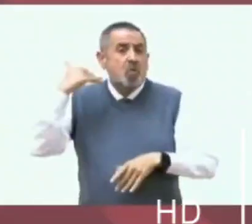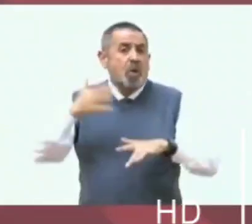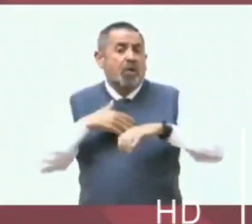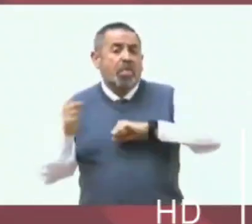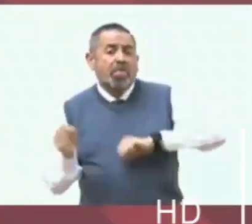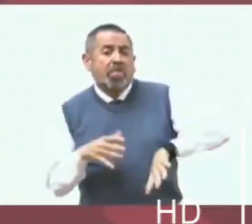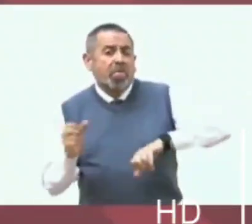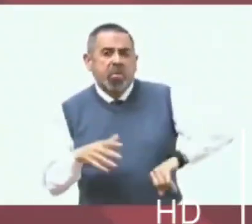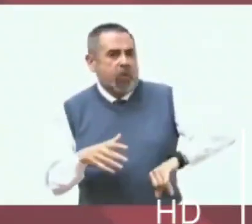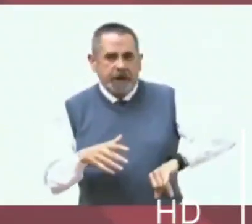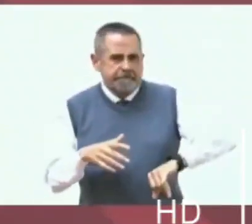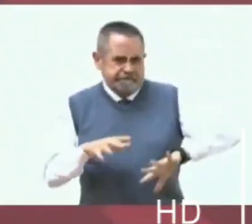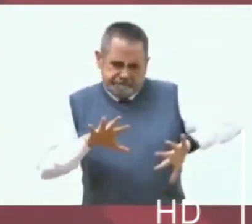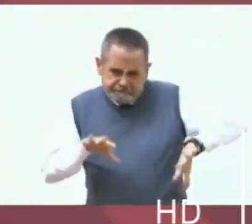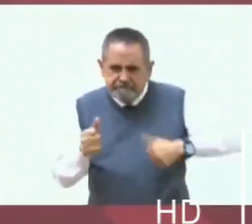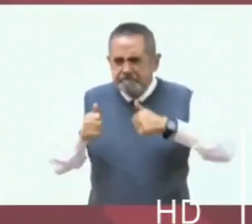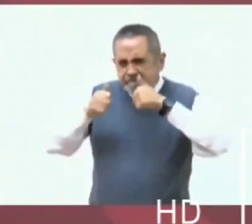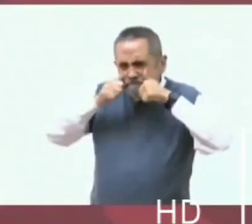décadas.